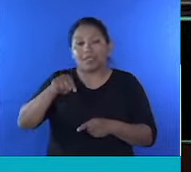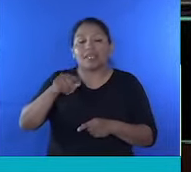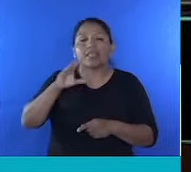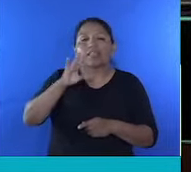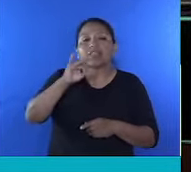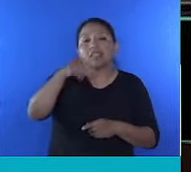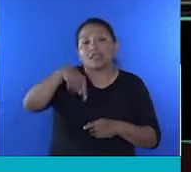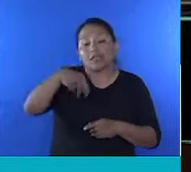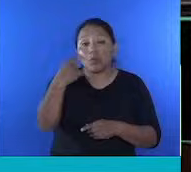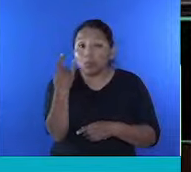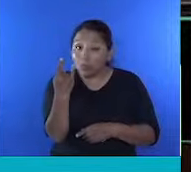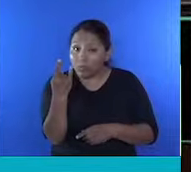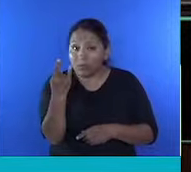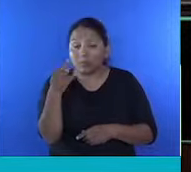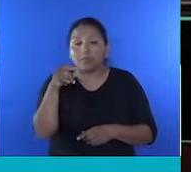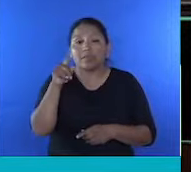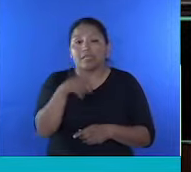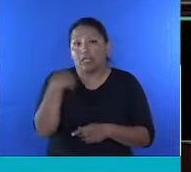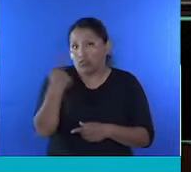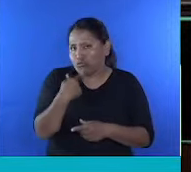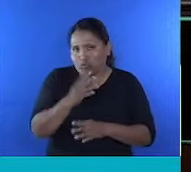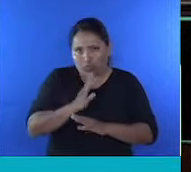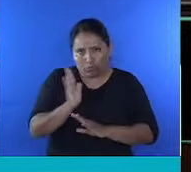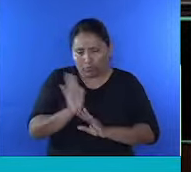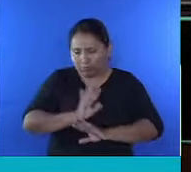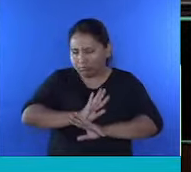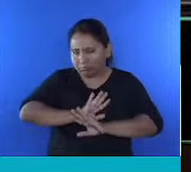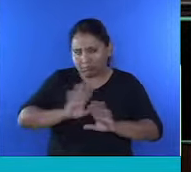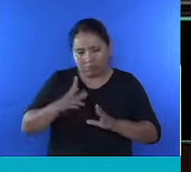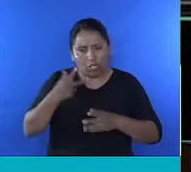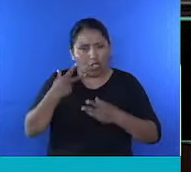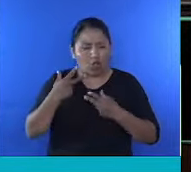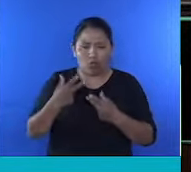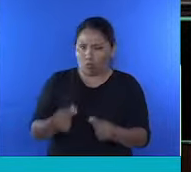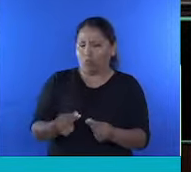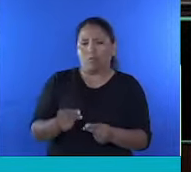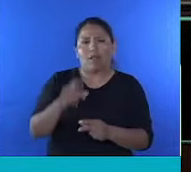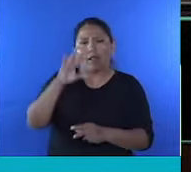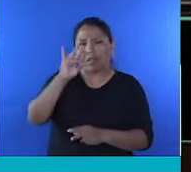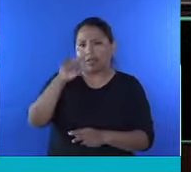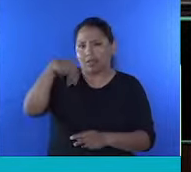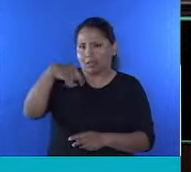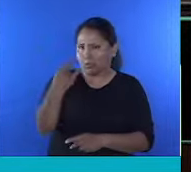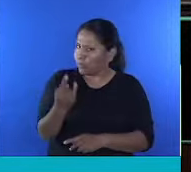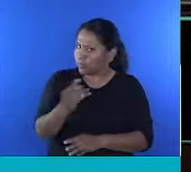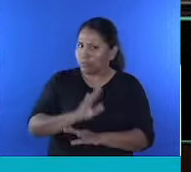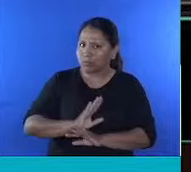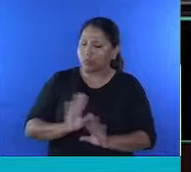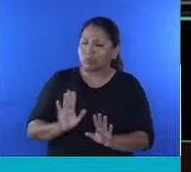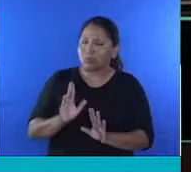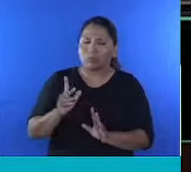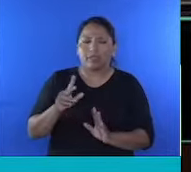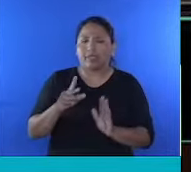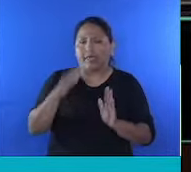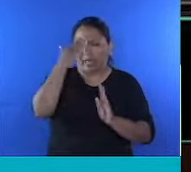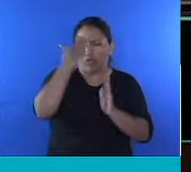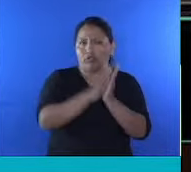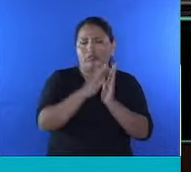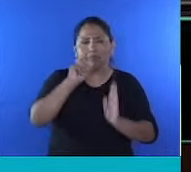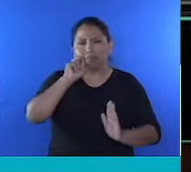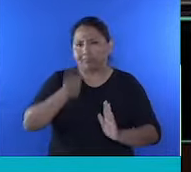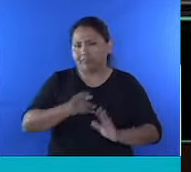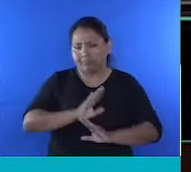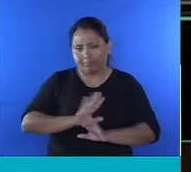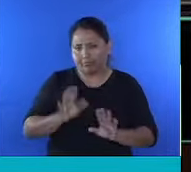dnu que nosotros estamos totalmente en contra de este nuu primero porque es inconstitucional como muy bien se